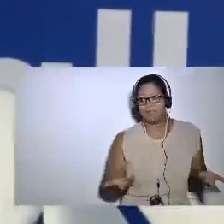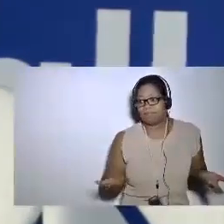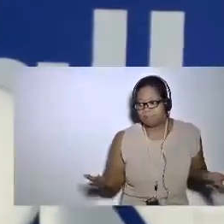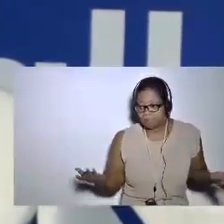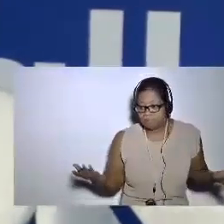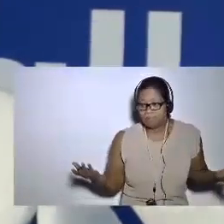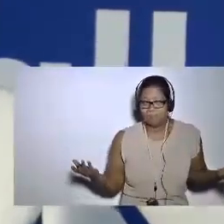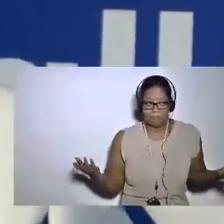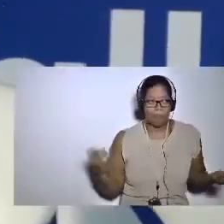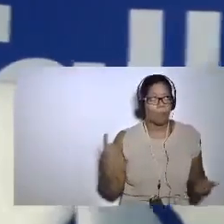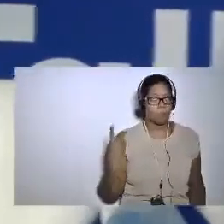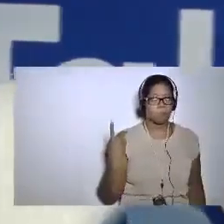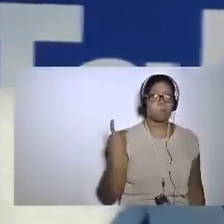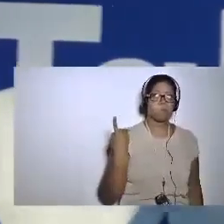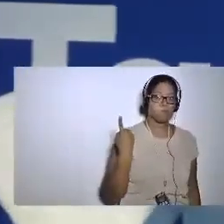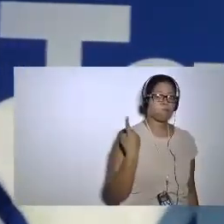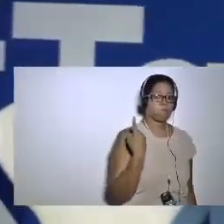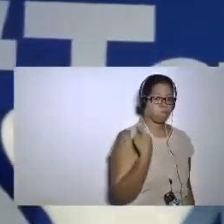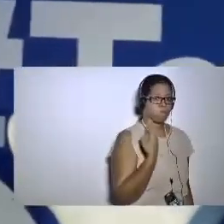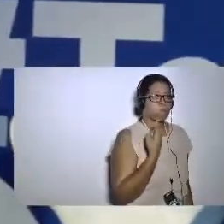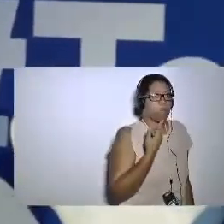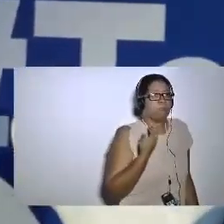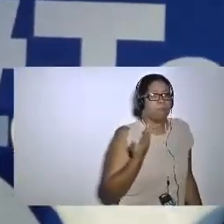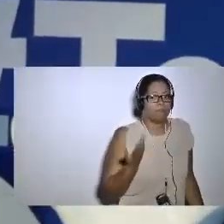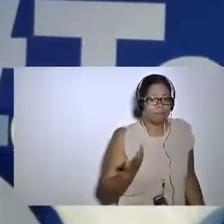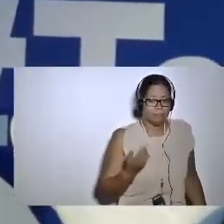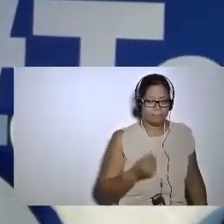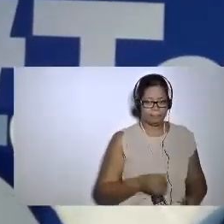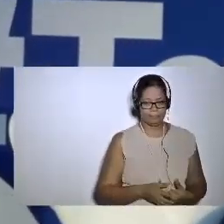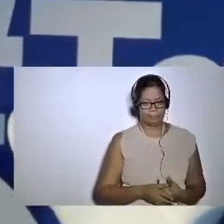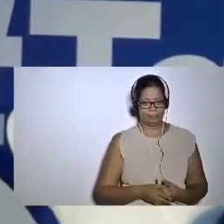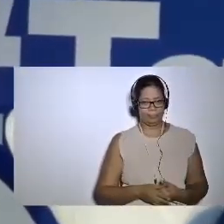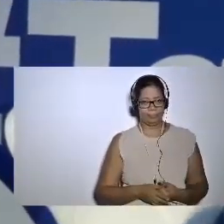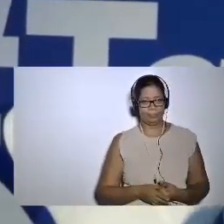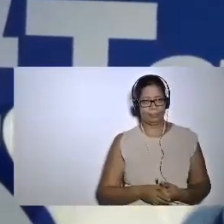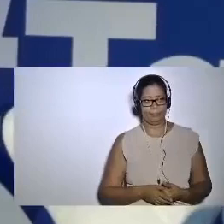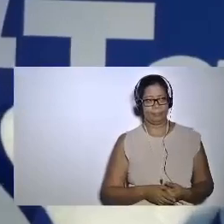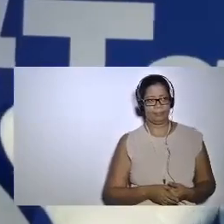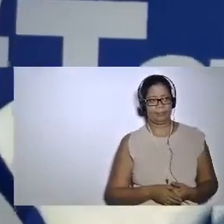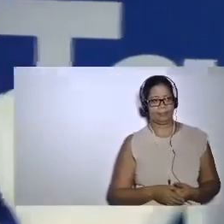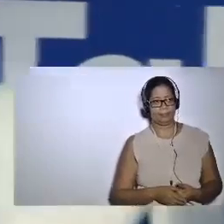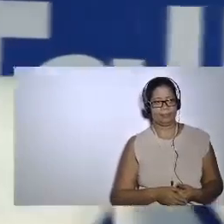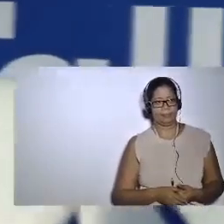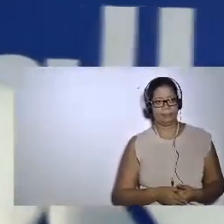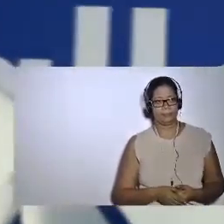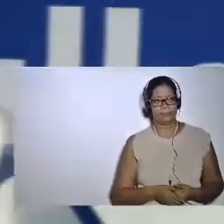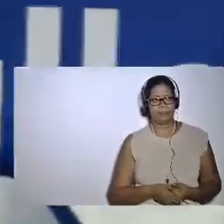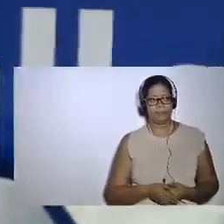lo vemos, pero que sí está en el espacio y sí debe ser utilizado la regla.